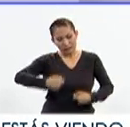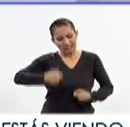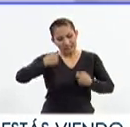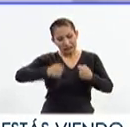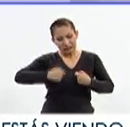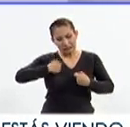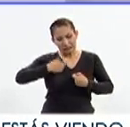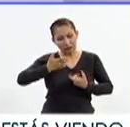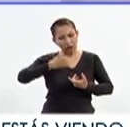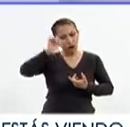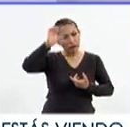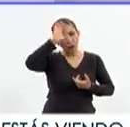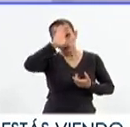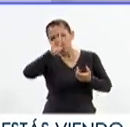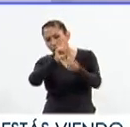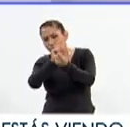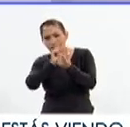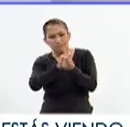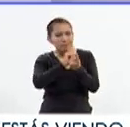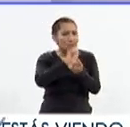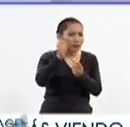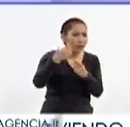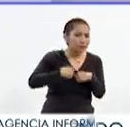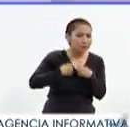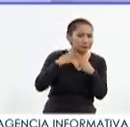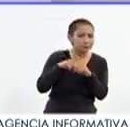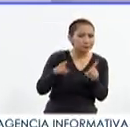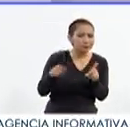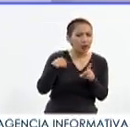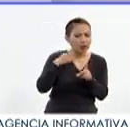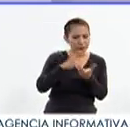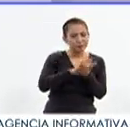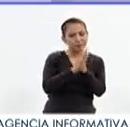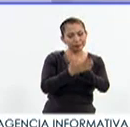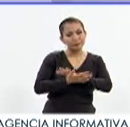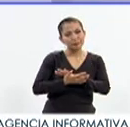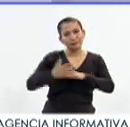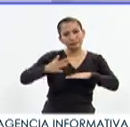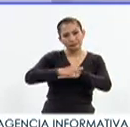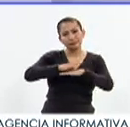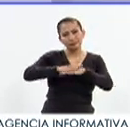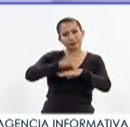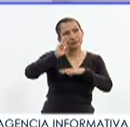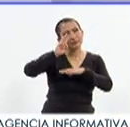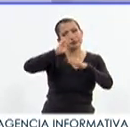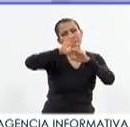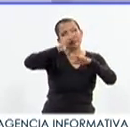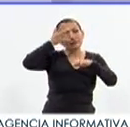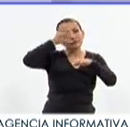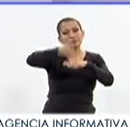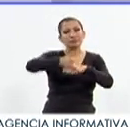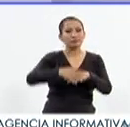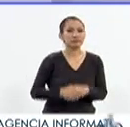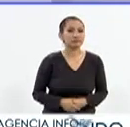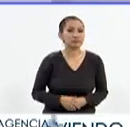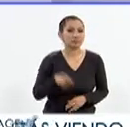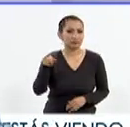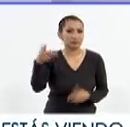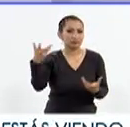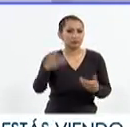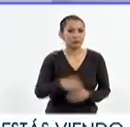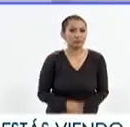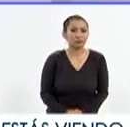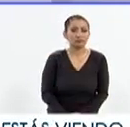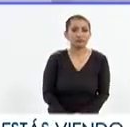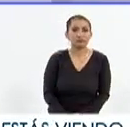misma, conociste otras culturas, otras formas de vida, y esto seguramente te ha dado una visión renovada de lo que puedes hacer en el